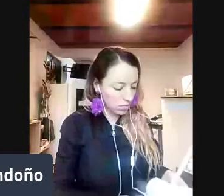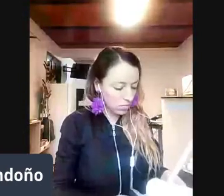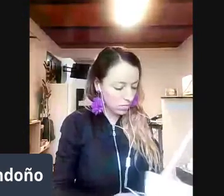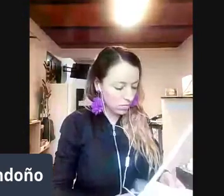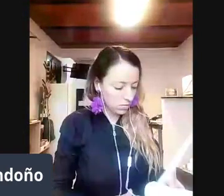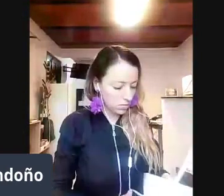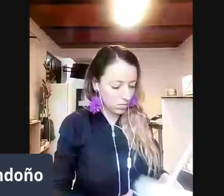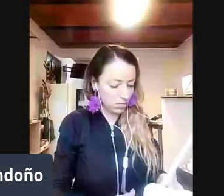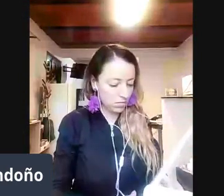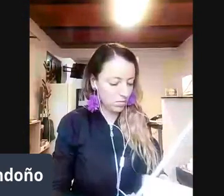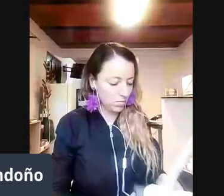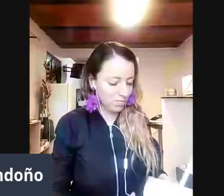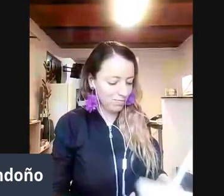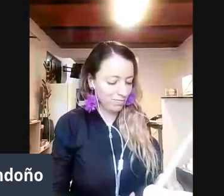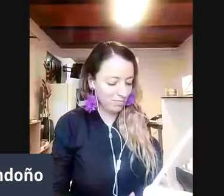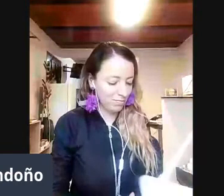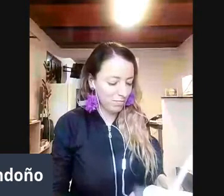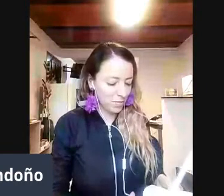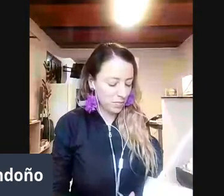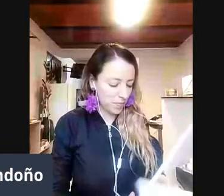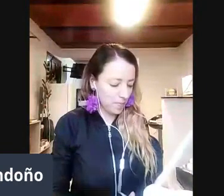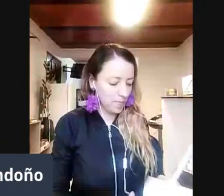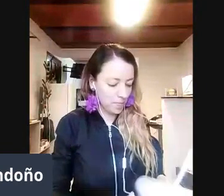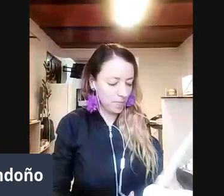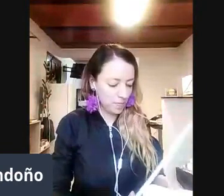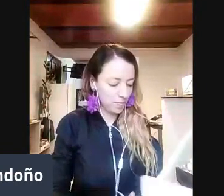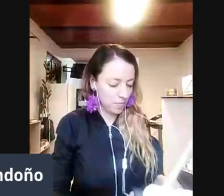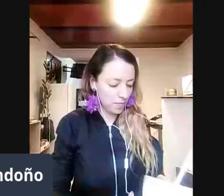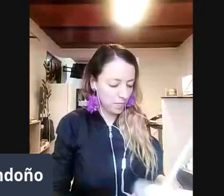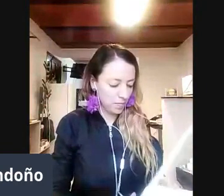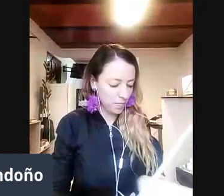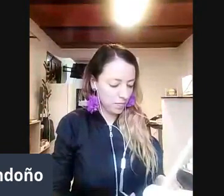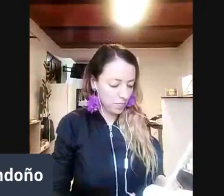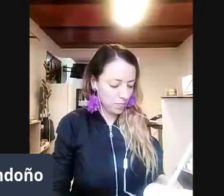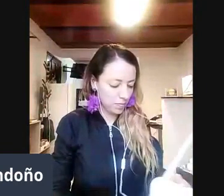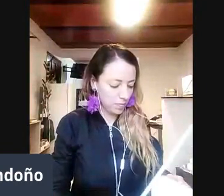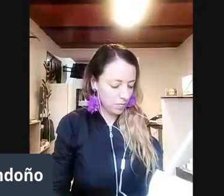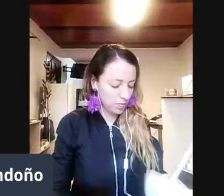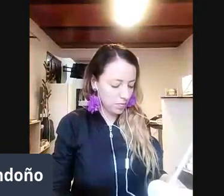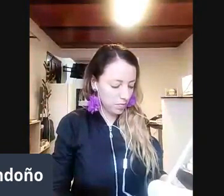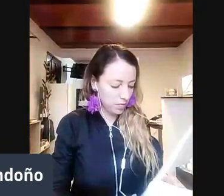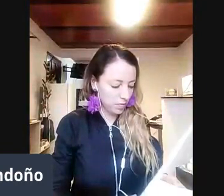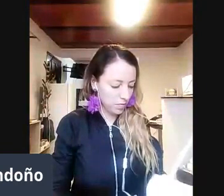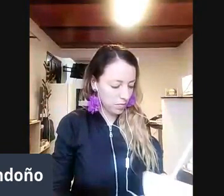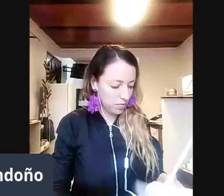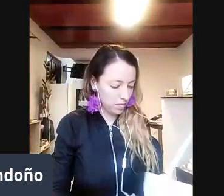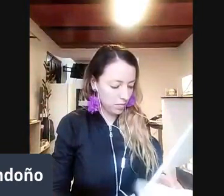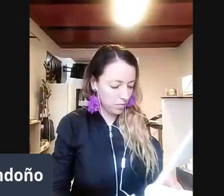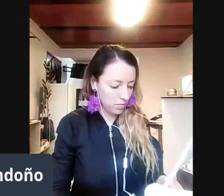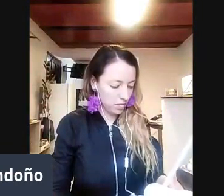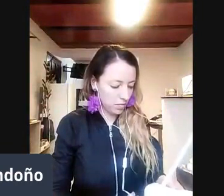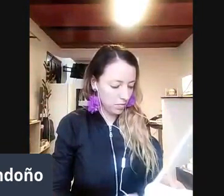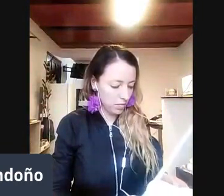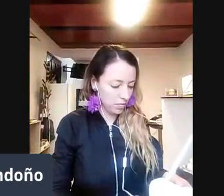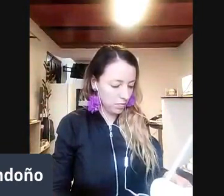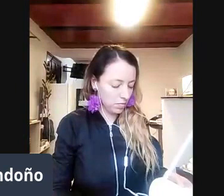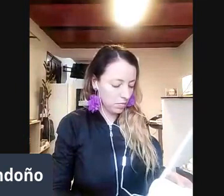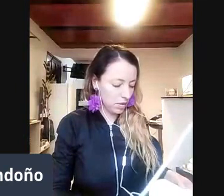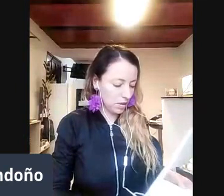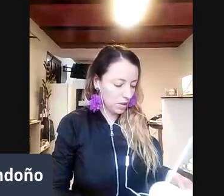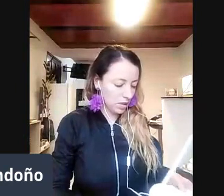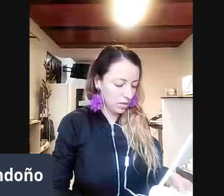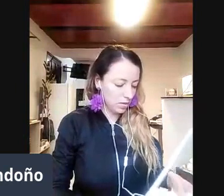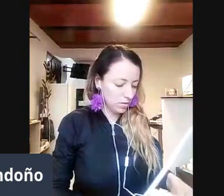no se olvide de nosotros yo destacó que heriberto de la calle lo